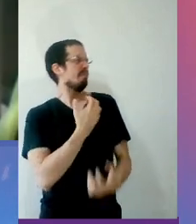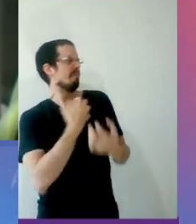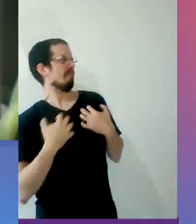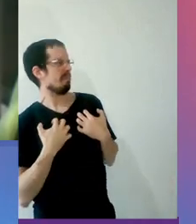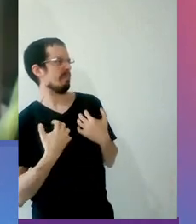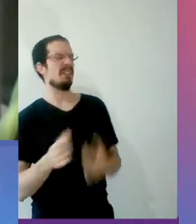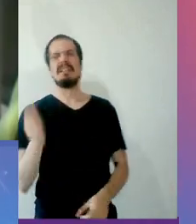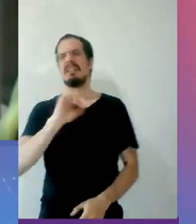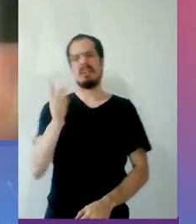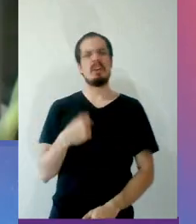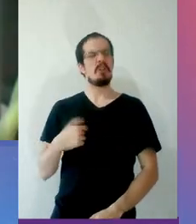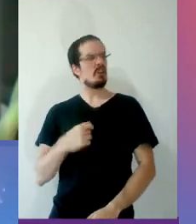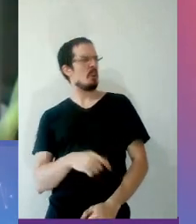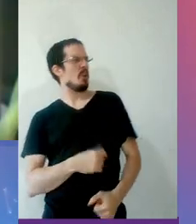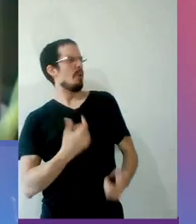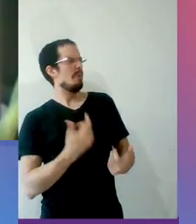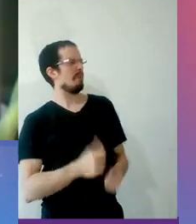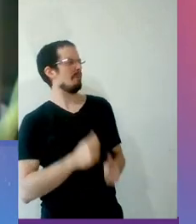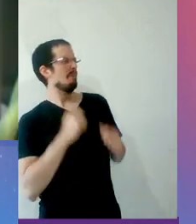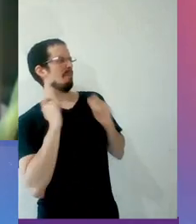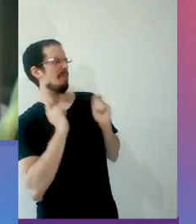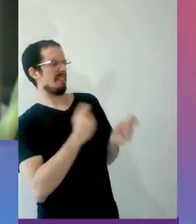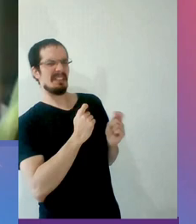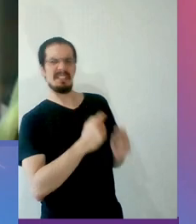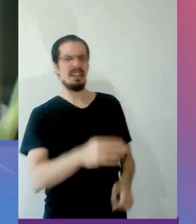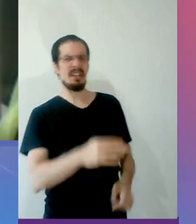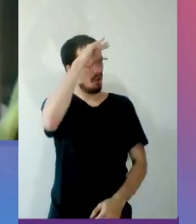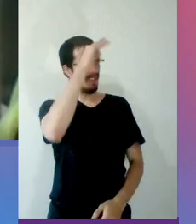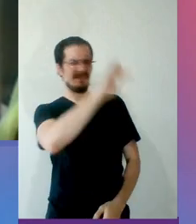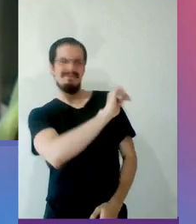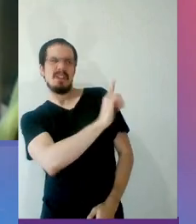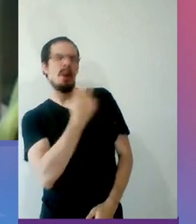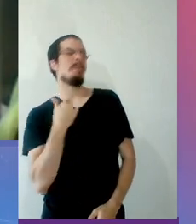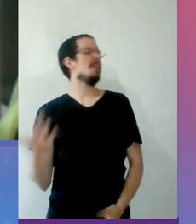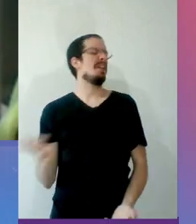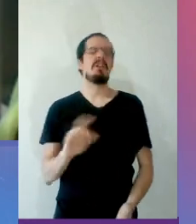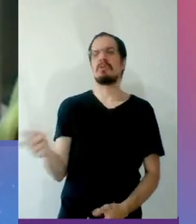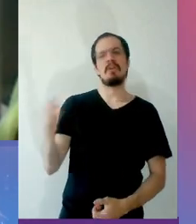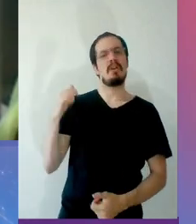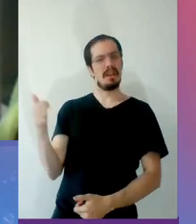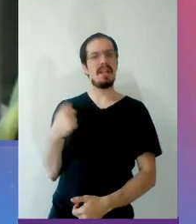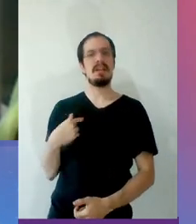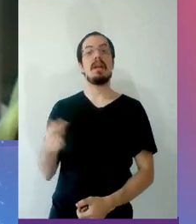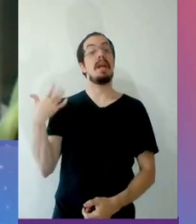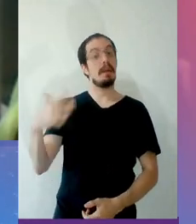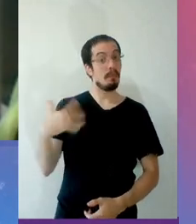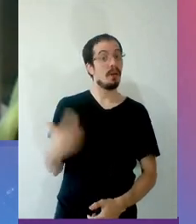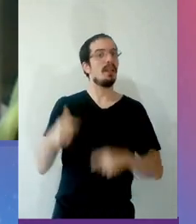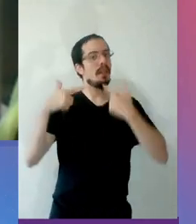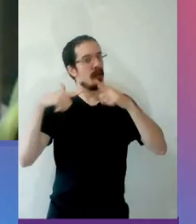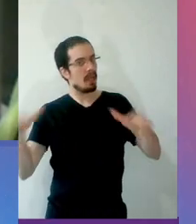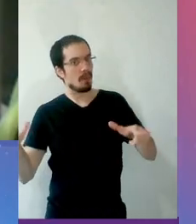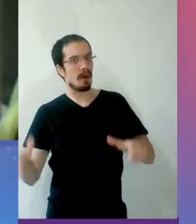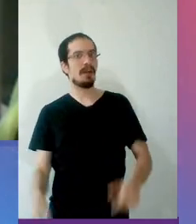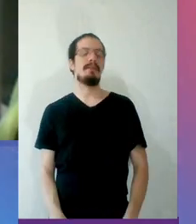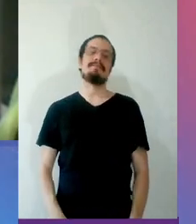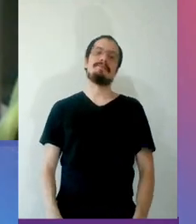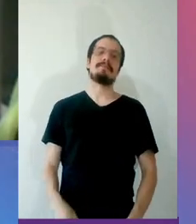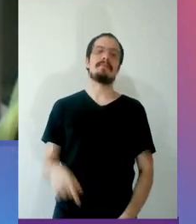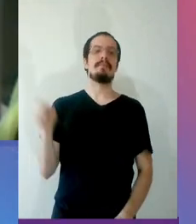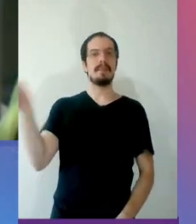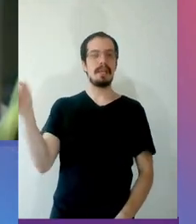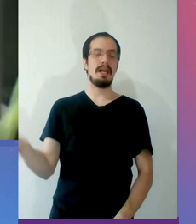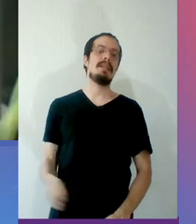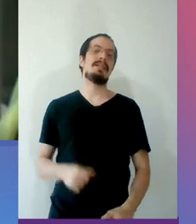me va a dar inseguridad, no me pesca, etc. Entonces, qué importante es el lenguaje, por ejemplo, en esta